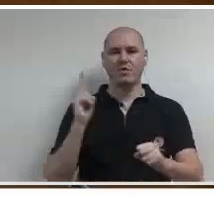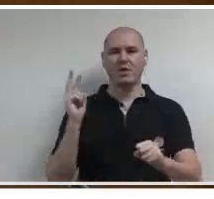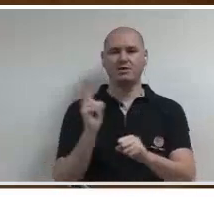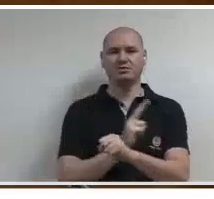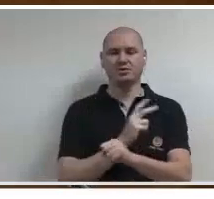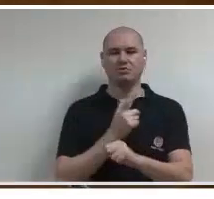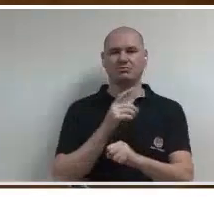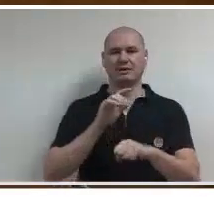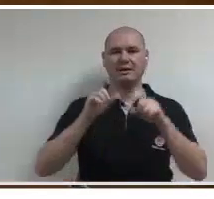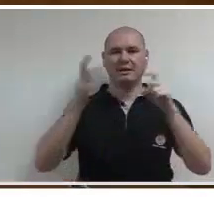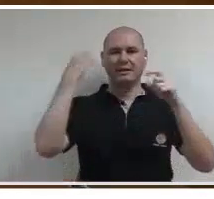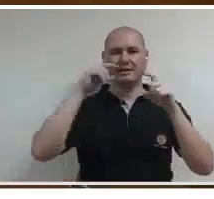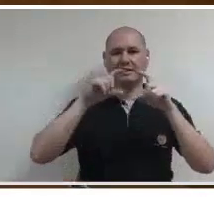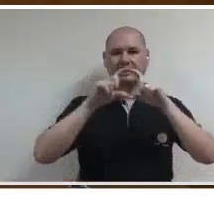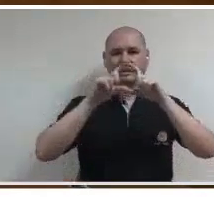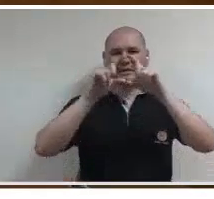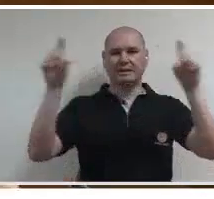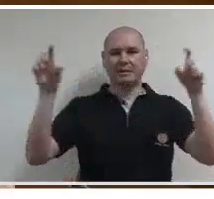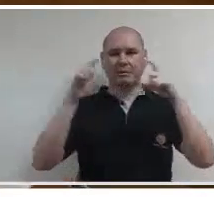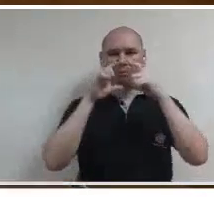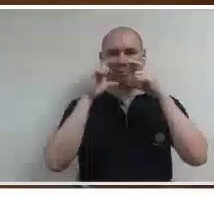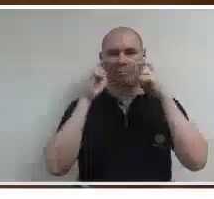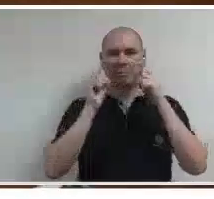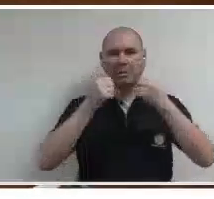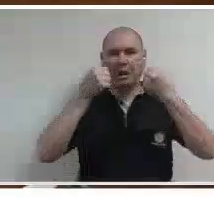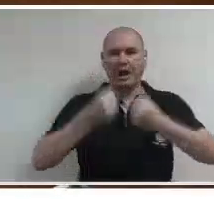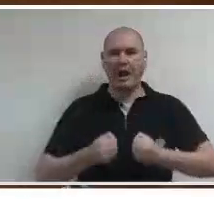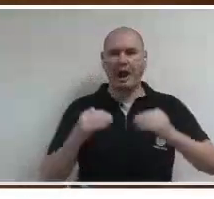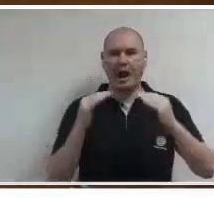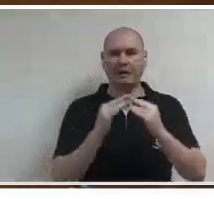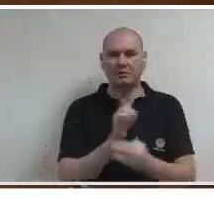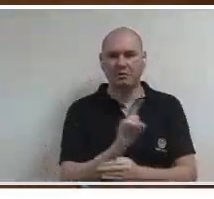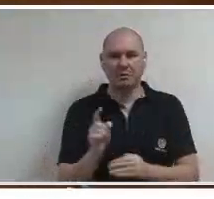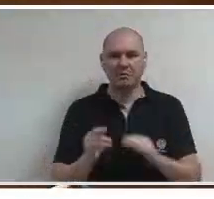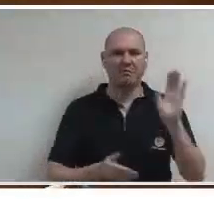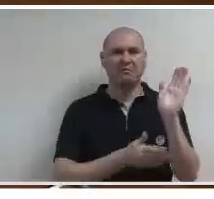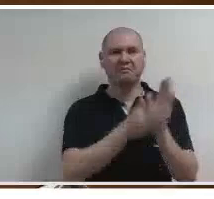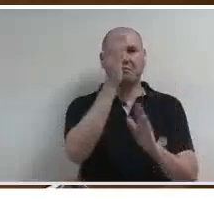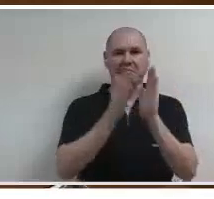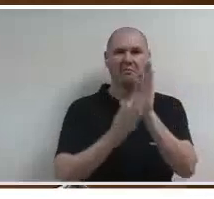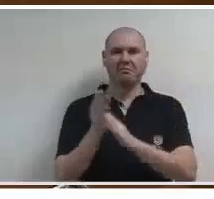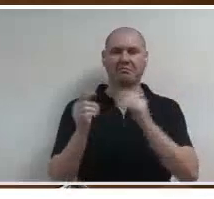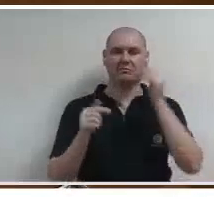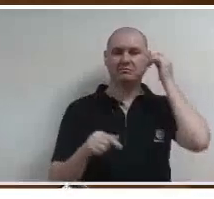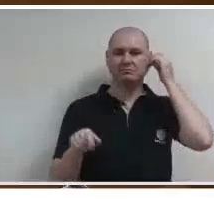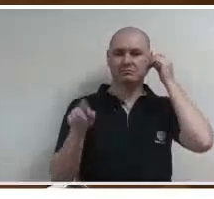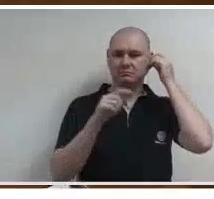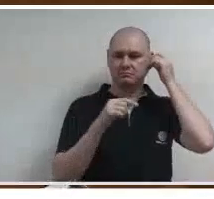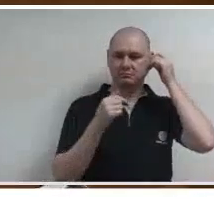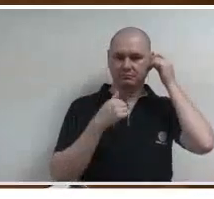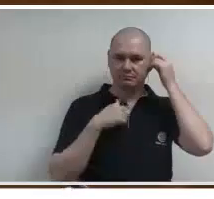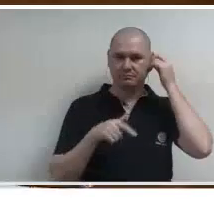Ja, causa penal, veda, cuarentena sanitaria, miares guaviru y queban.